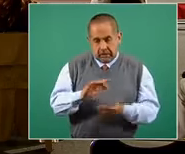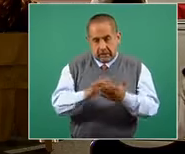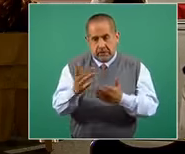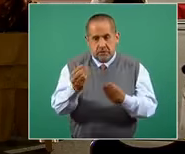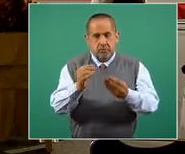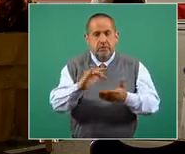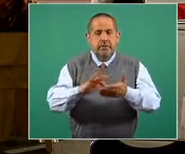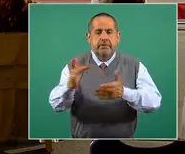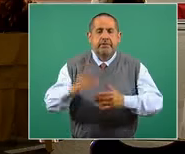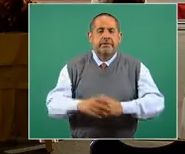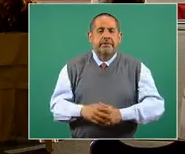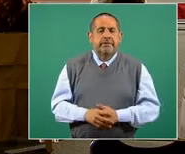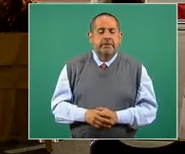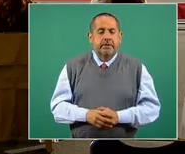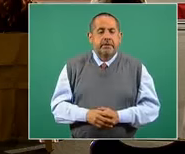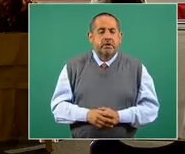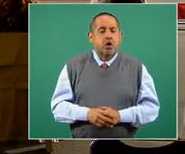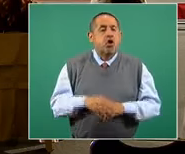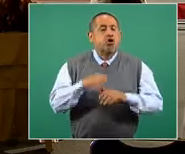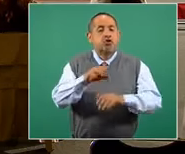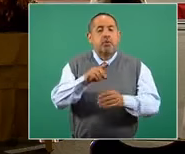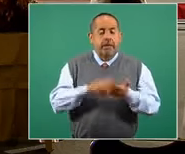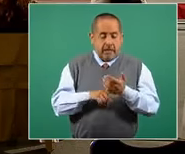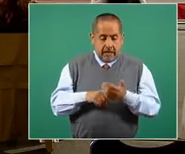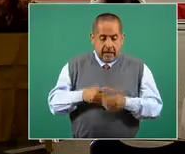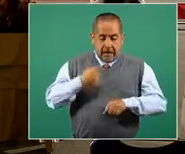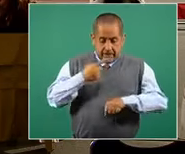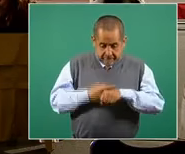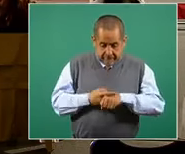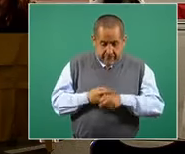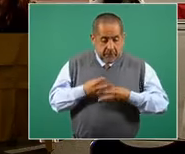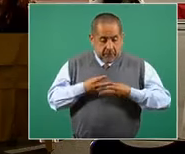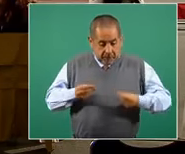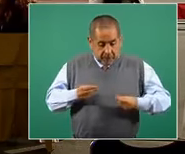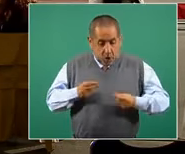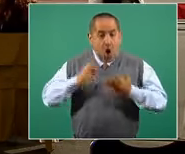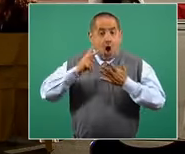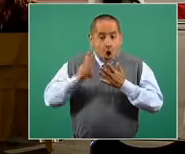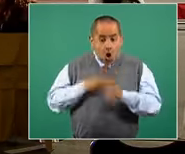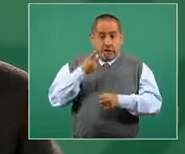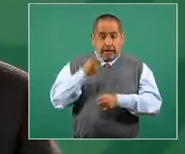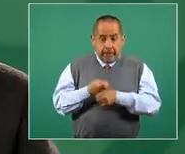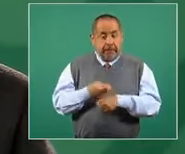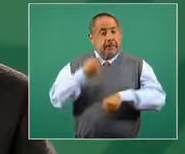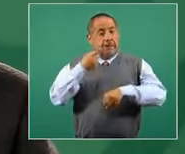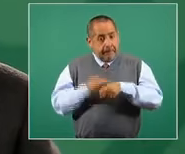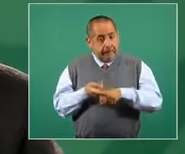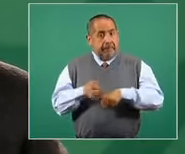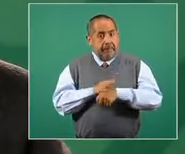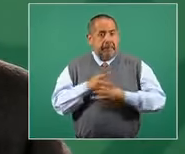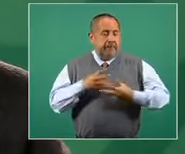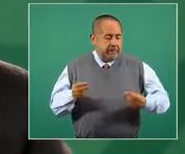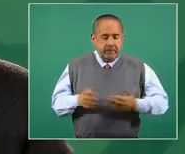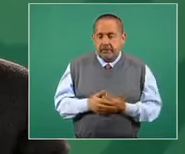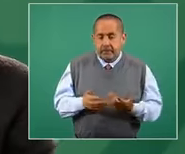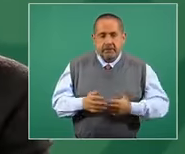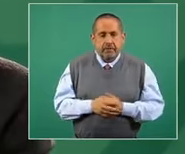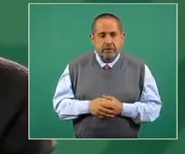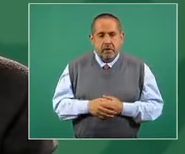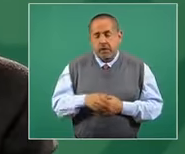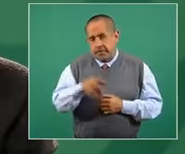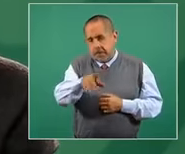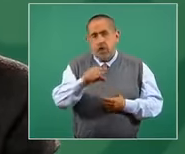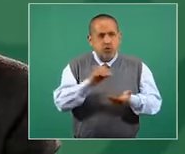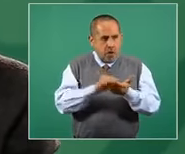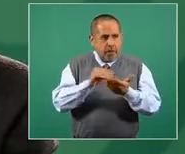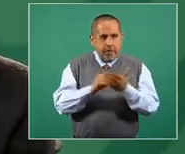gracias. Sobre recontagios, todavía sigue siendo un fenómeno relativamente